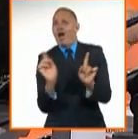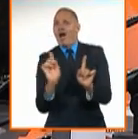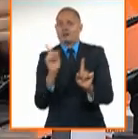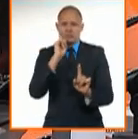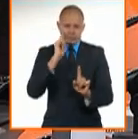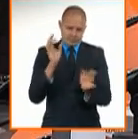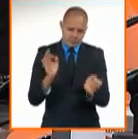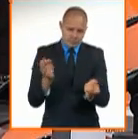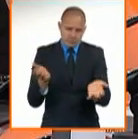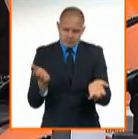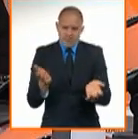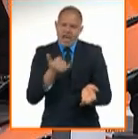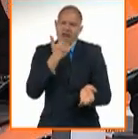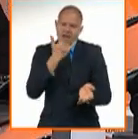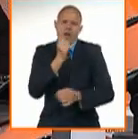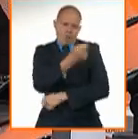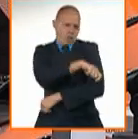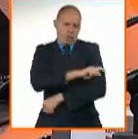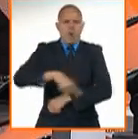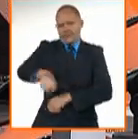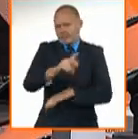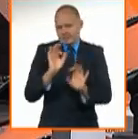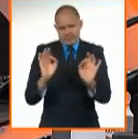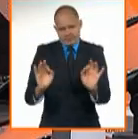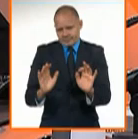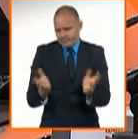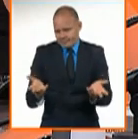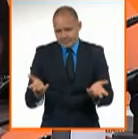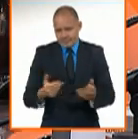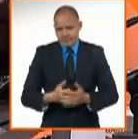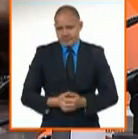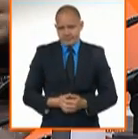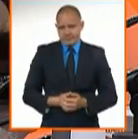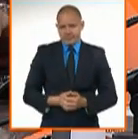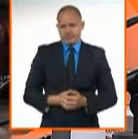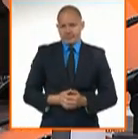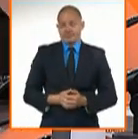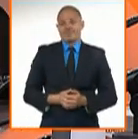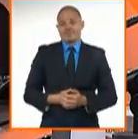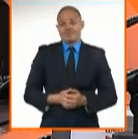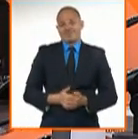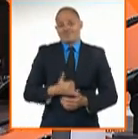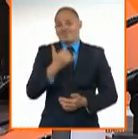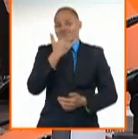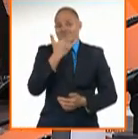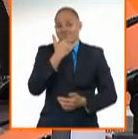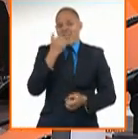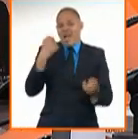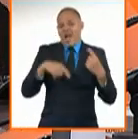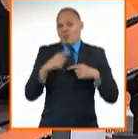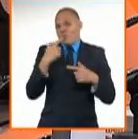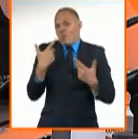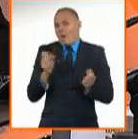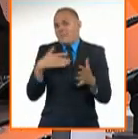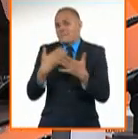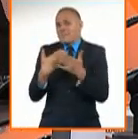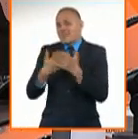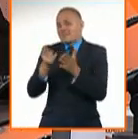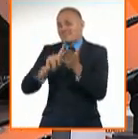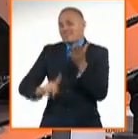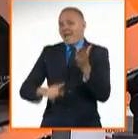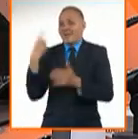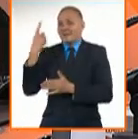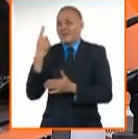toda la vida del país y eso por supuesto también es un reto para la unión eléctrica nacional